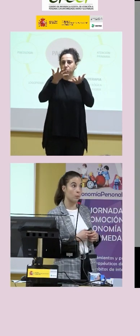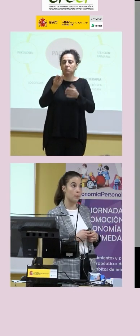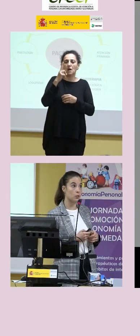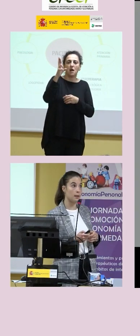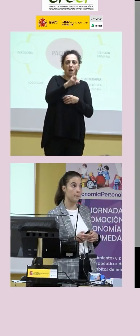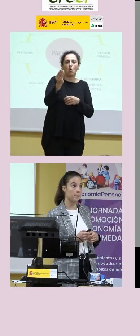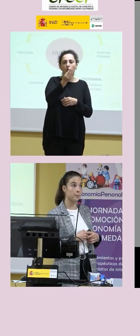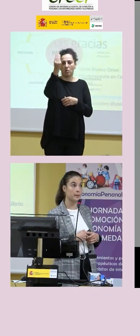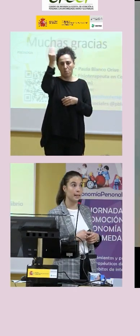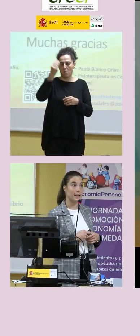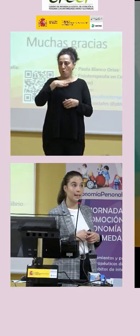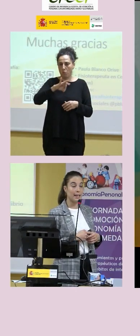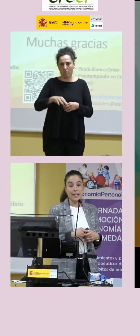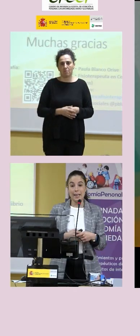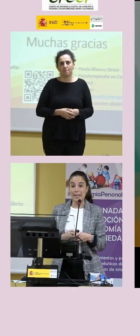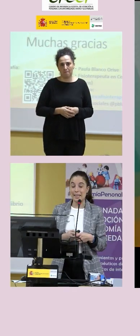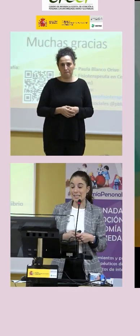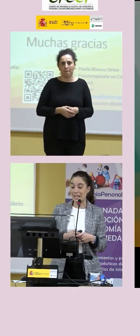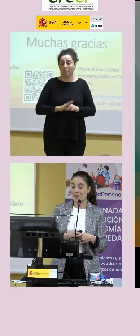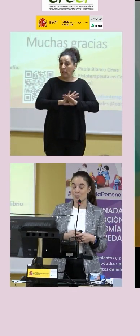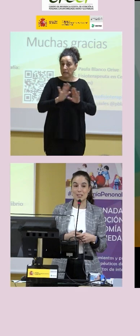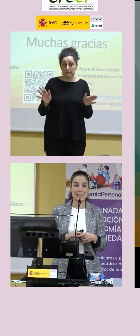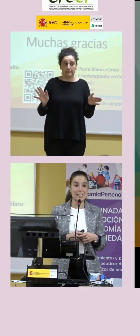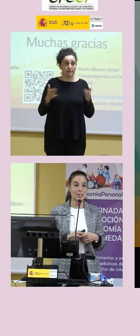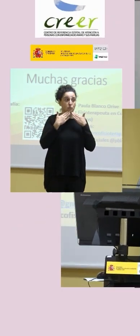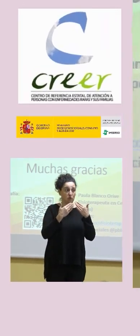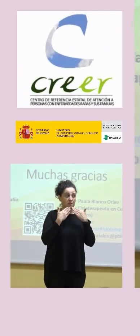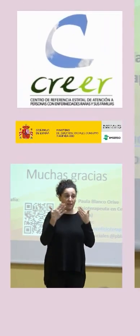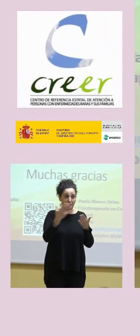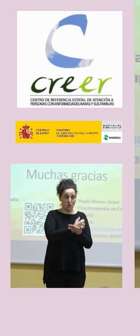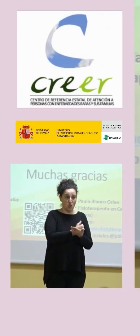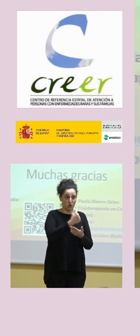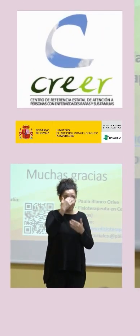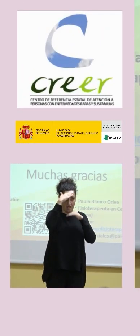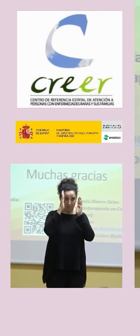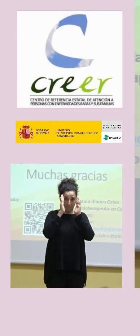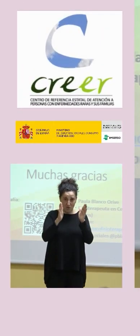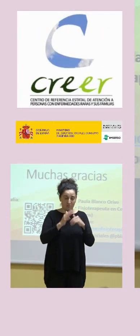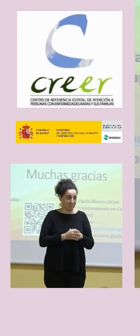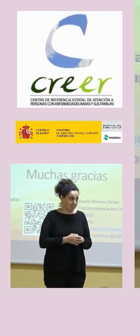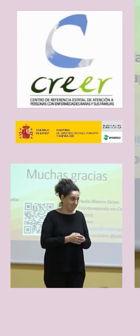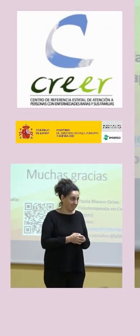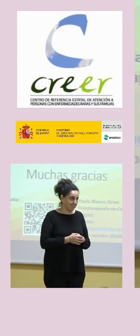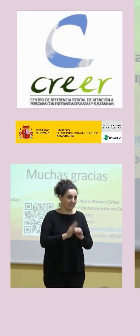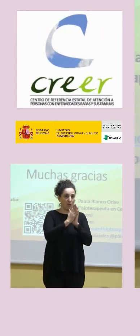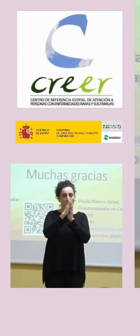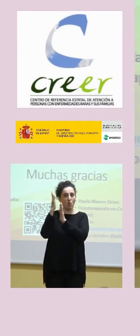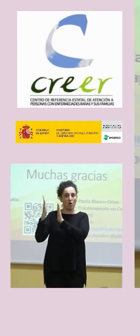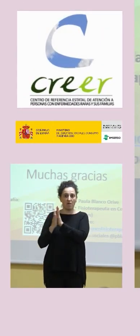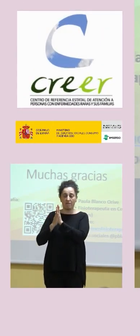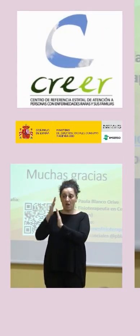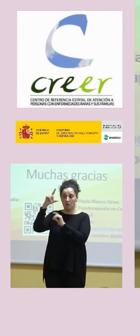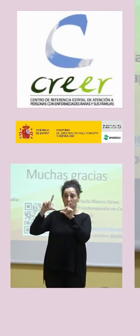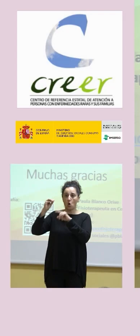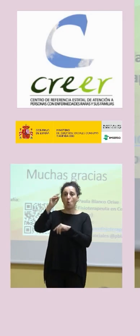mejor forma posible. Y ya estaría. Muchas gracias a todos por vuestra atención. La bibliografía que he utilizado está en